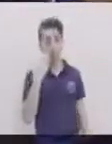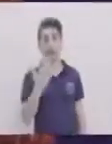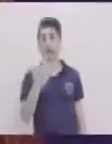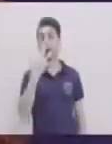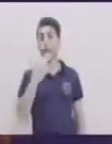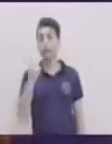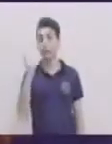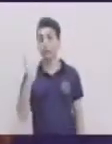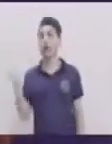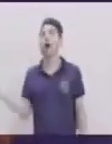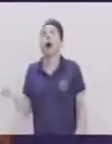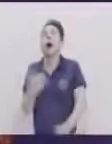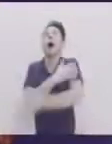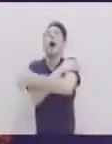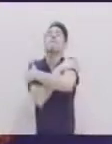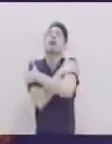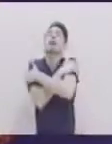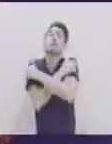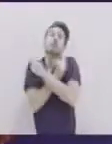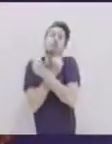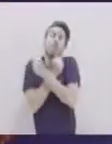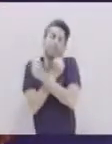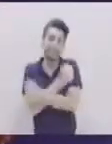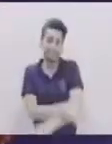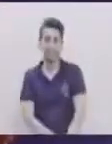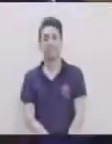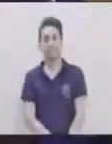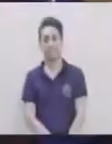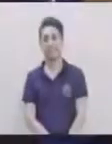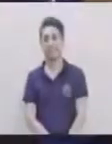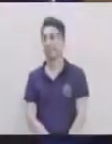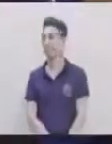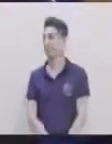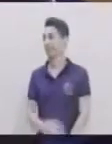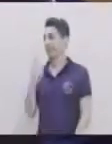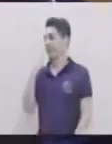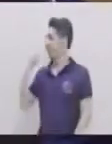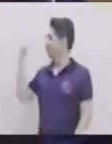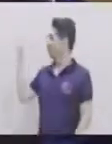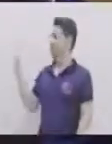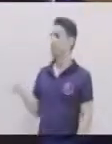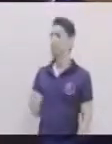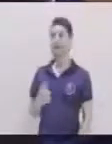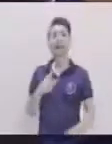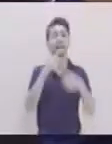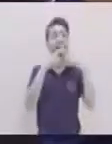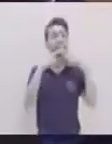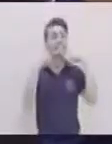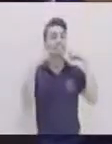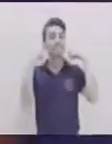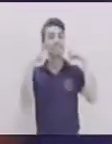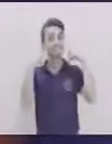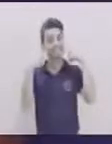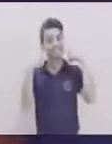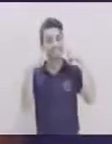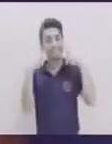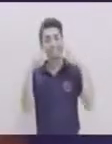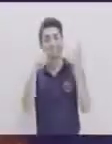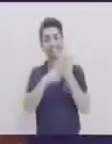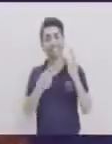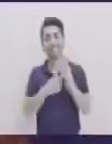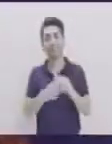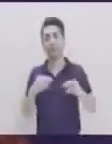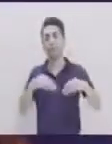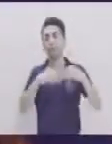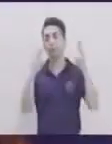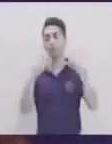su hija, que se están dando un abrazo muy fuerte. Y mira por aquí, veo sonrisas. Eso significa